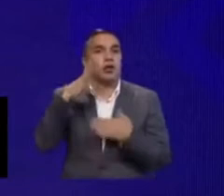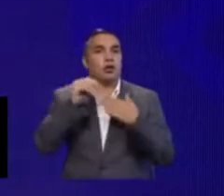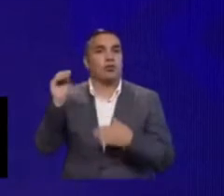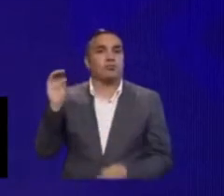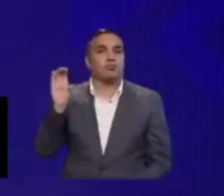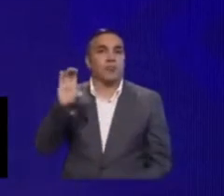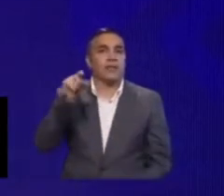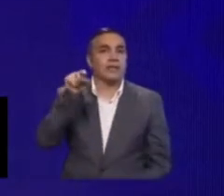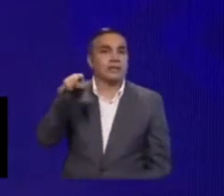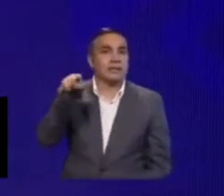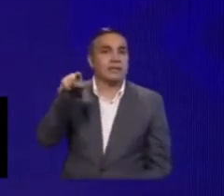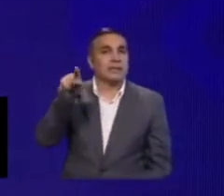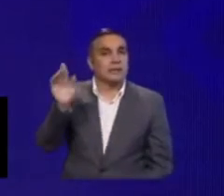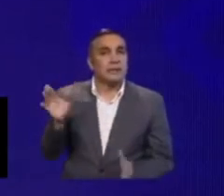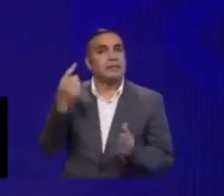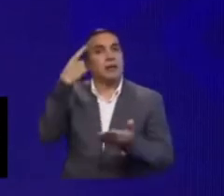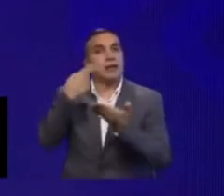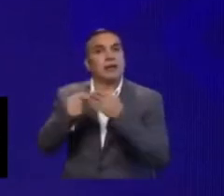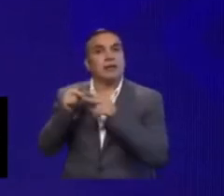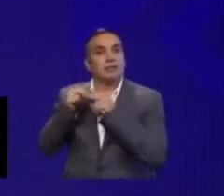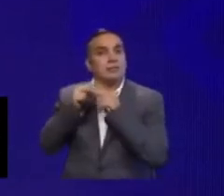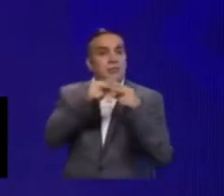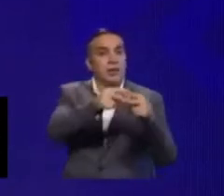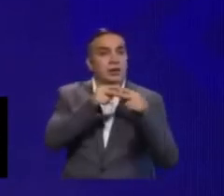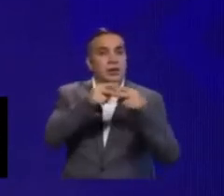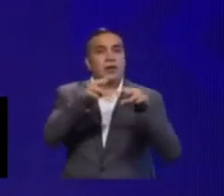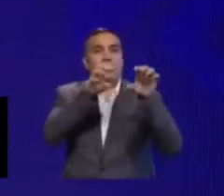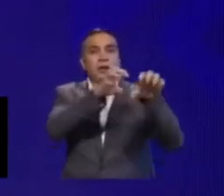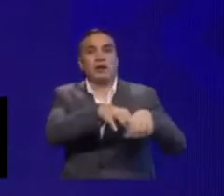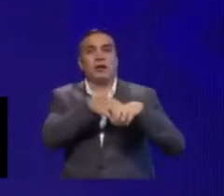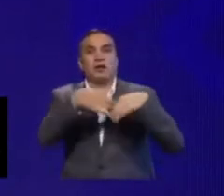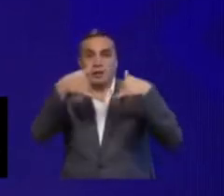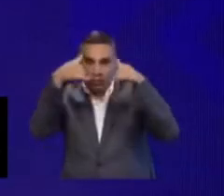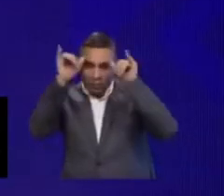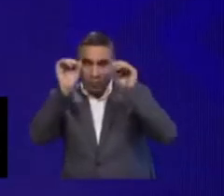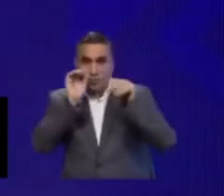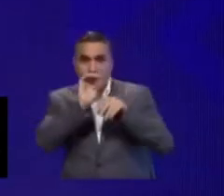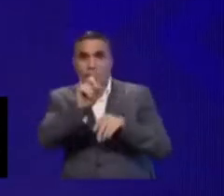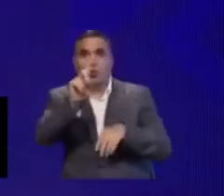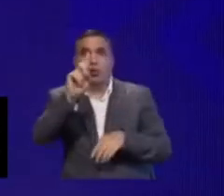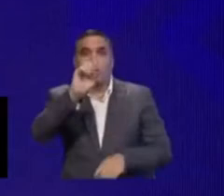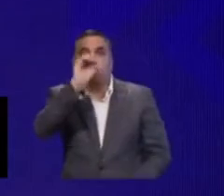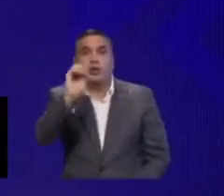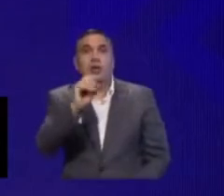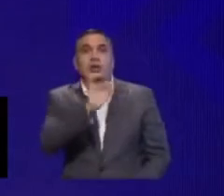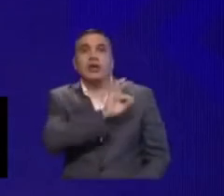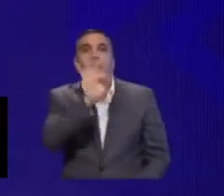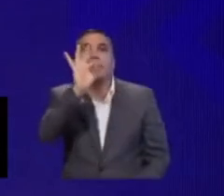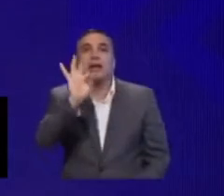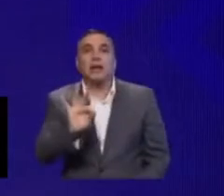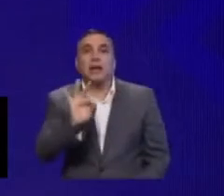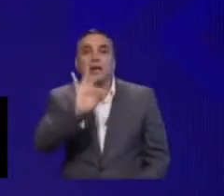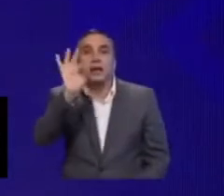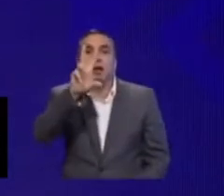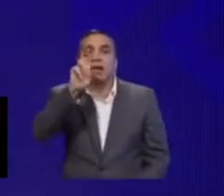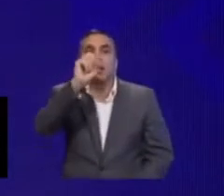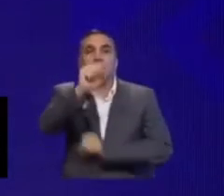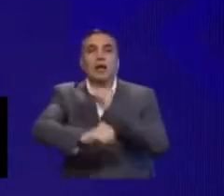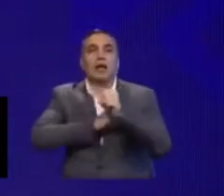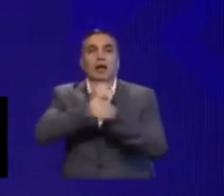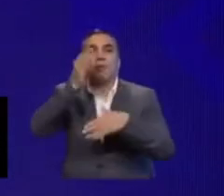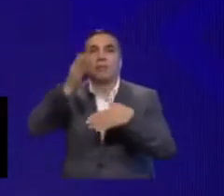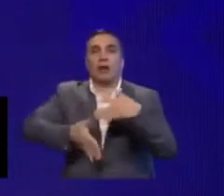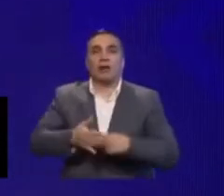1.000 millones de dólares para dar crédito al pequeño agricultor y al pequeño ganadero al 1% de interés, a 30 años